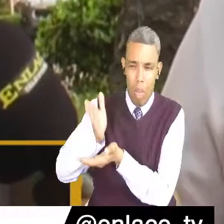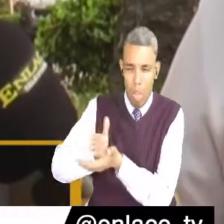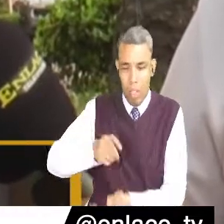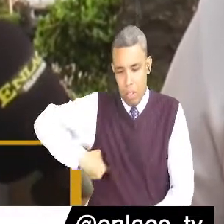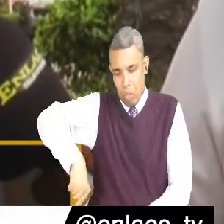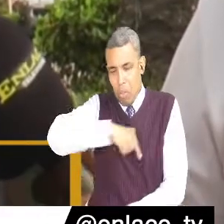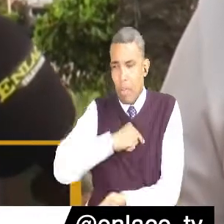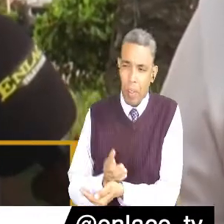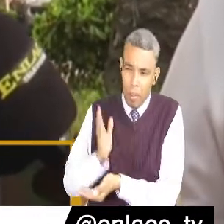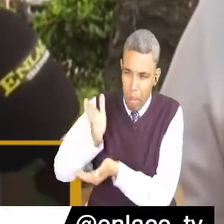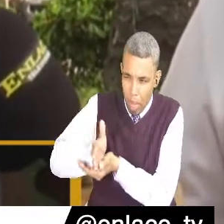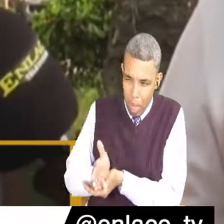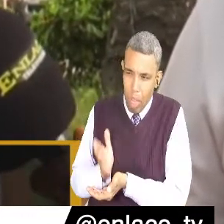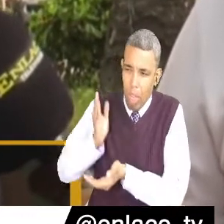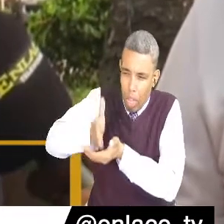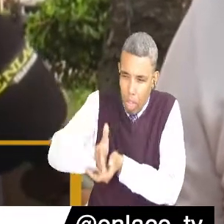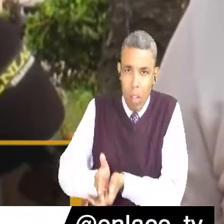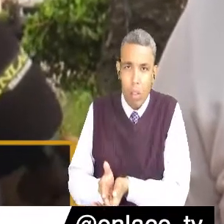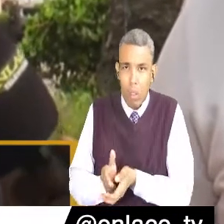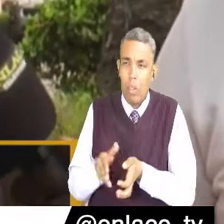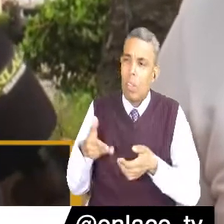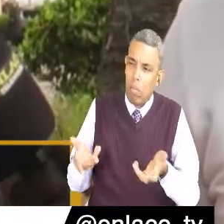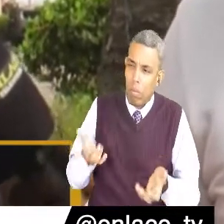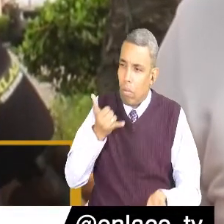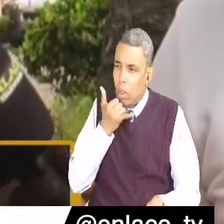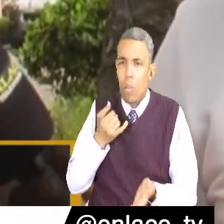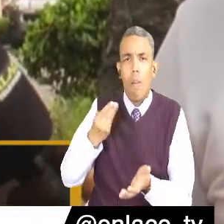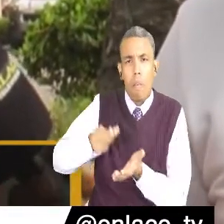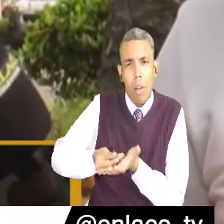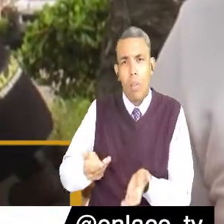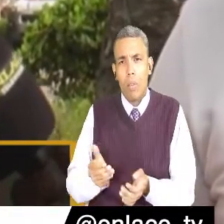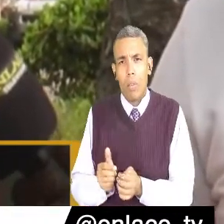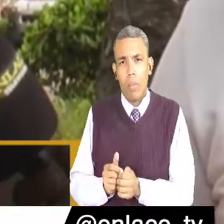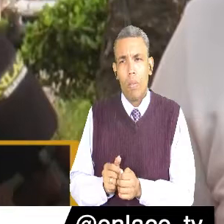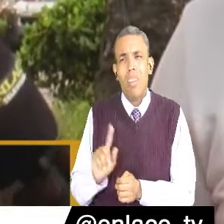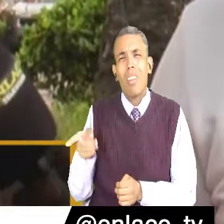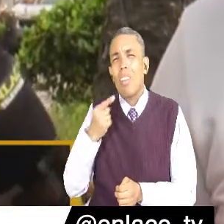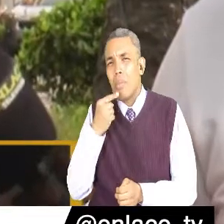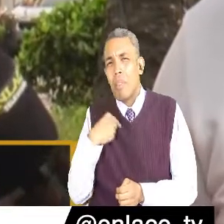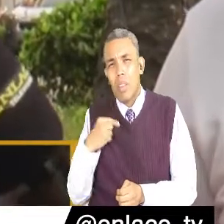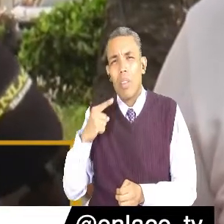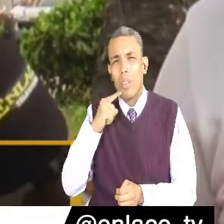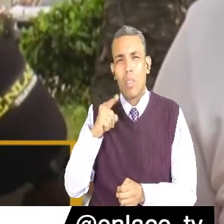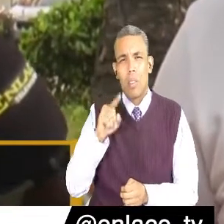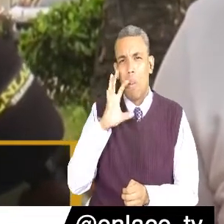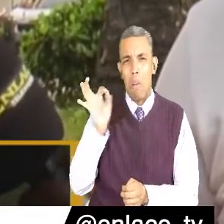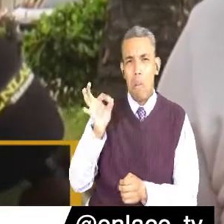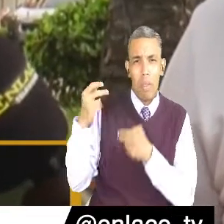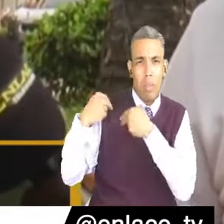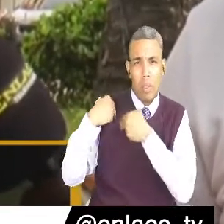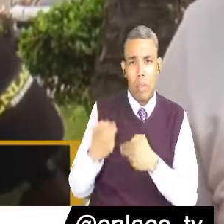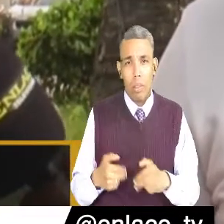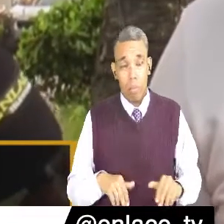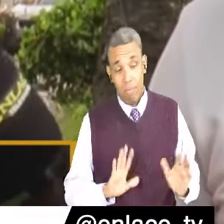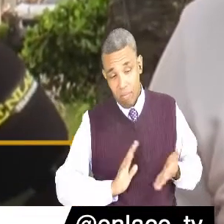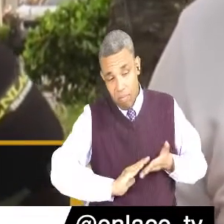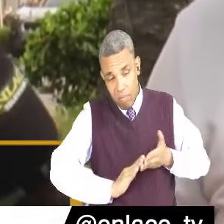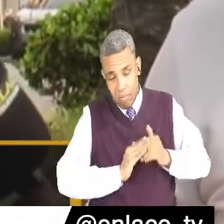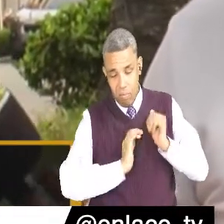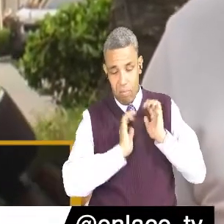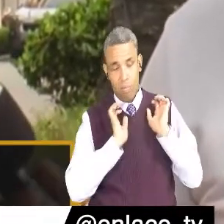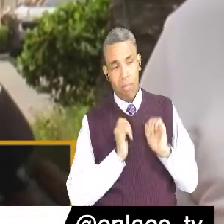doctor Adrián también y a nosotros se nos dijeron de que nosotros solos no podíamos hacer nada, de que hiciéramos las cosas de forma legal, que buscáramos abogado y obviamente